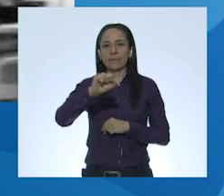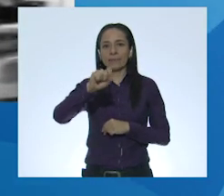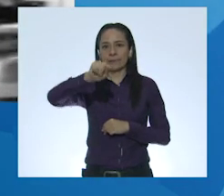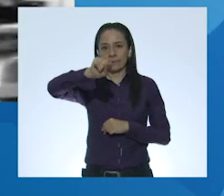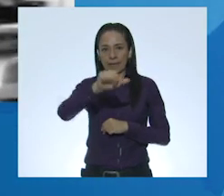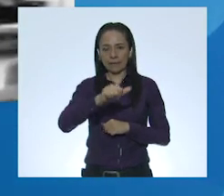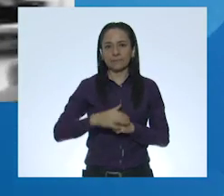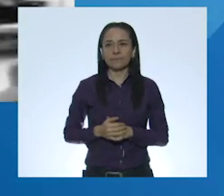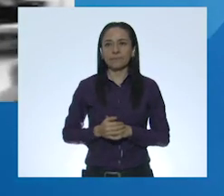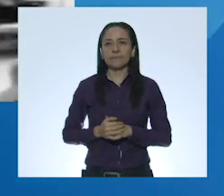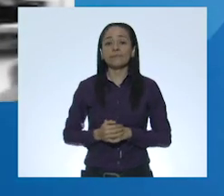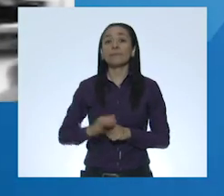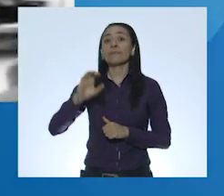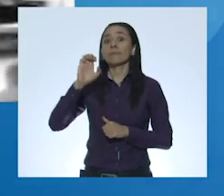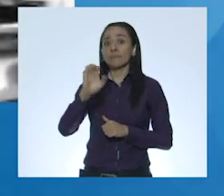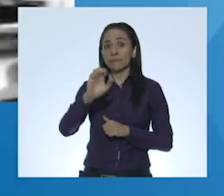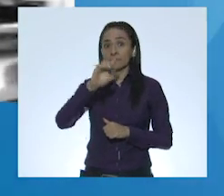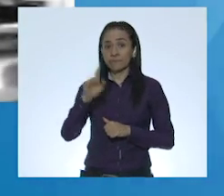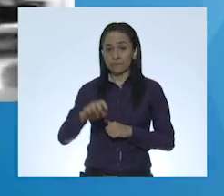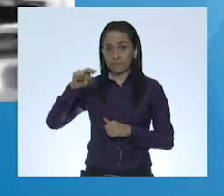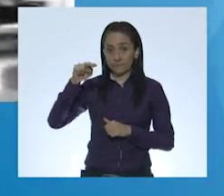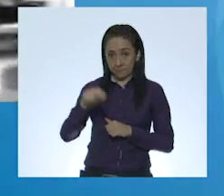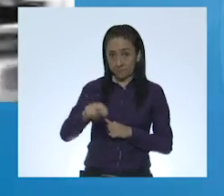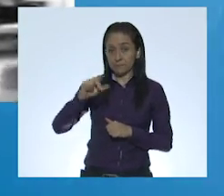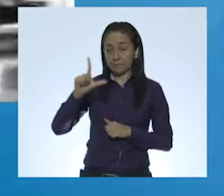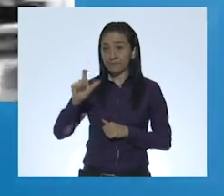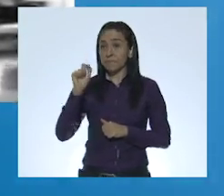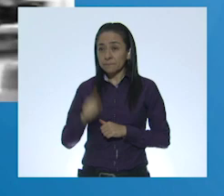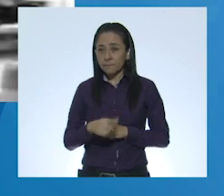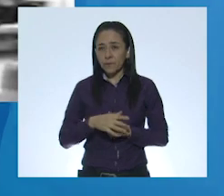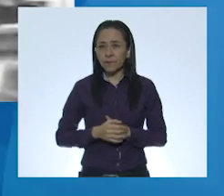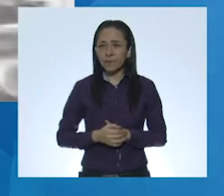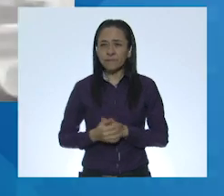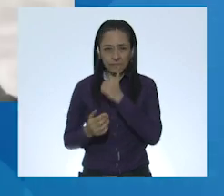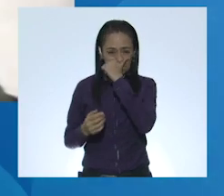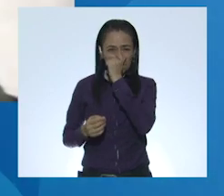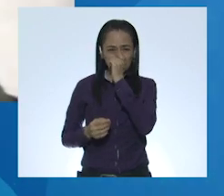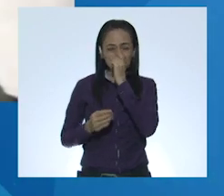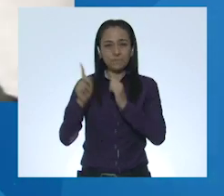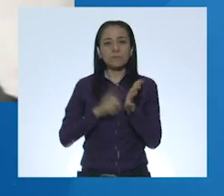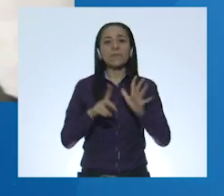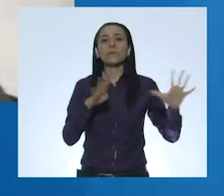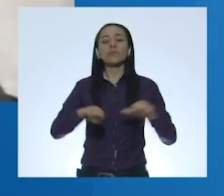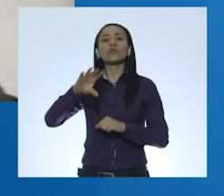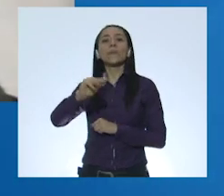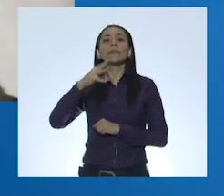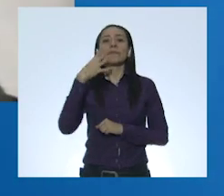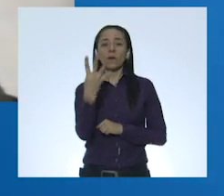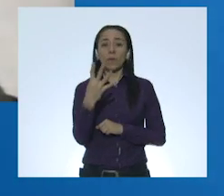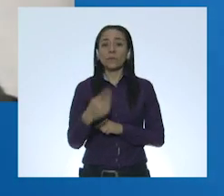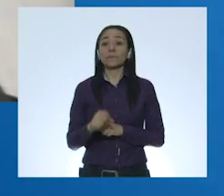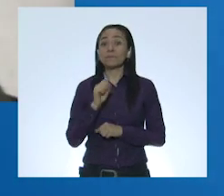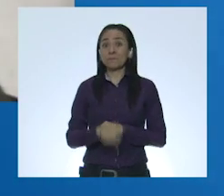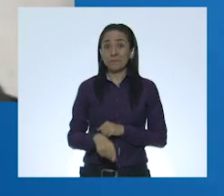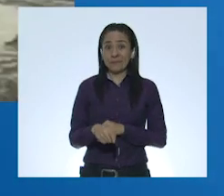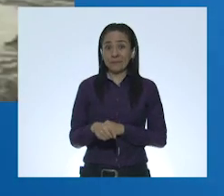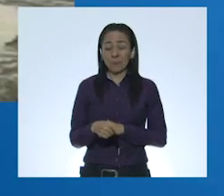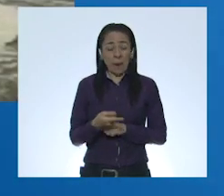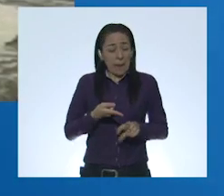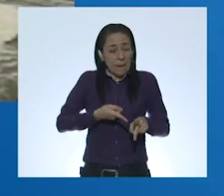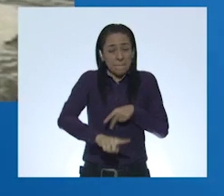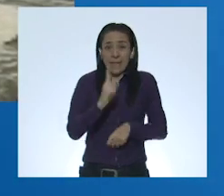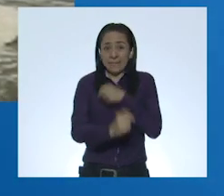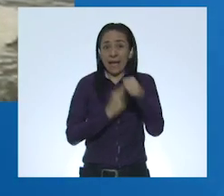Ejército Zapatista de Liberación Nacional, México, 3 de diciembre de 1994, dignidad para los pueblos indígenas. El primer día de